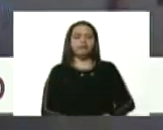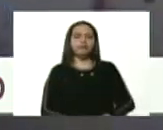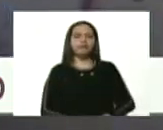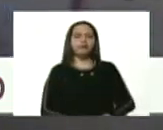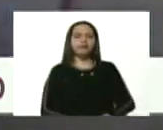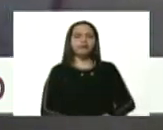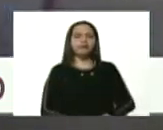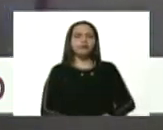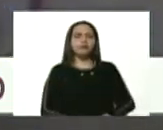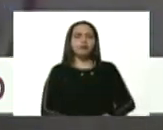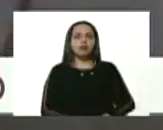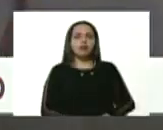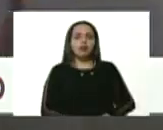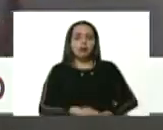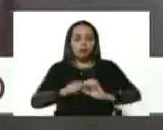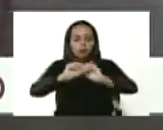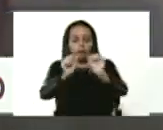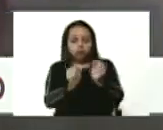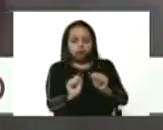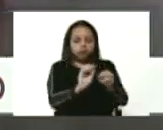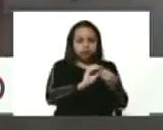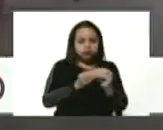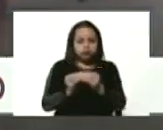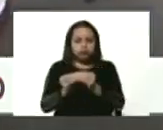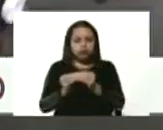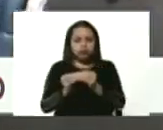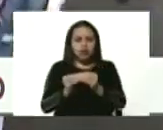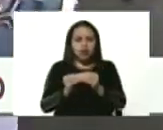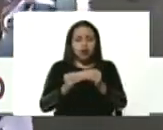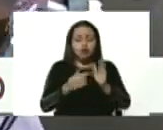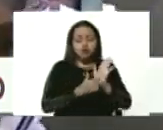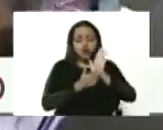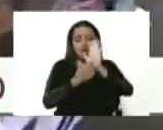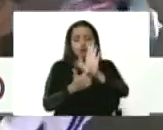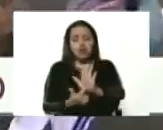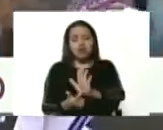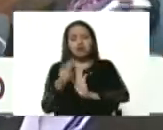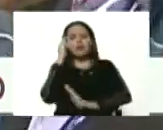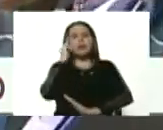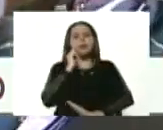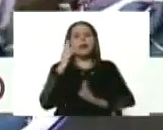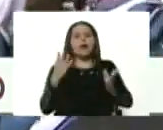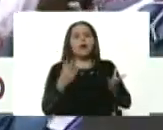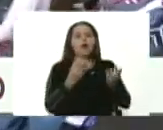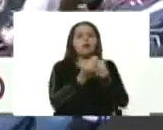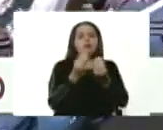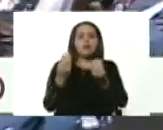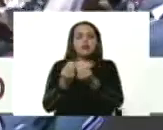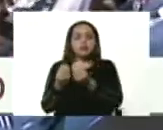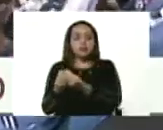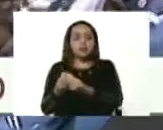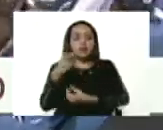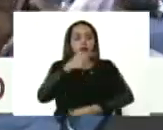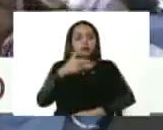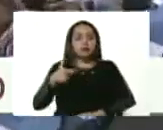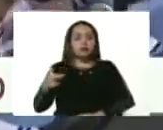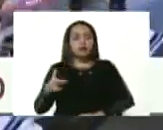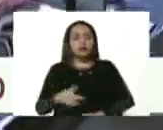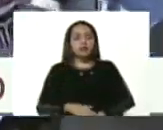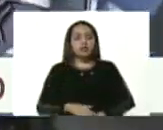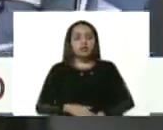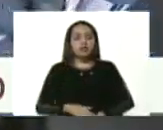La escultura es una representación del libertador Simón Bolívar, acompañado por los héroes de la patria en Carabobo.